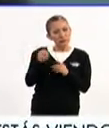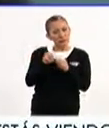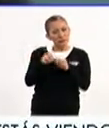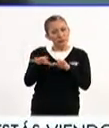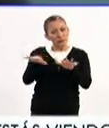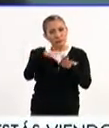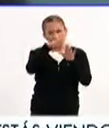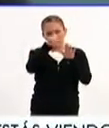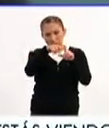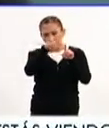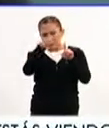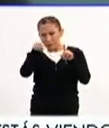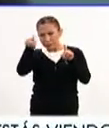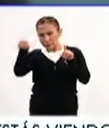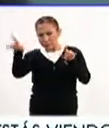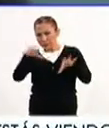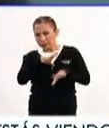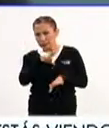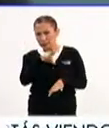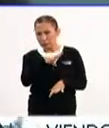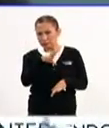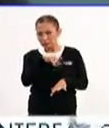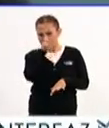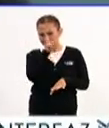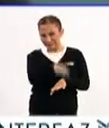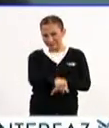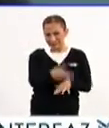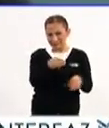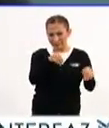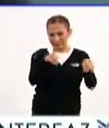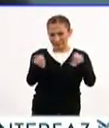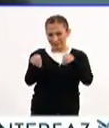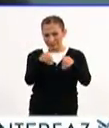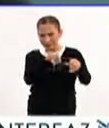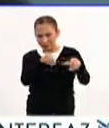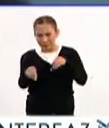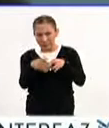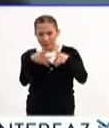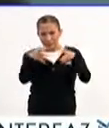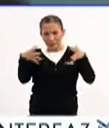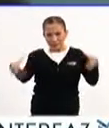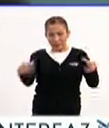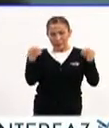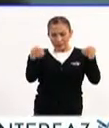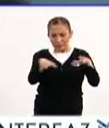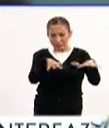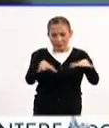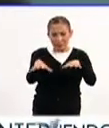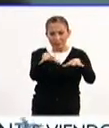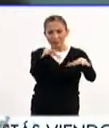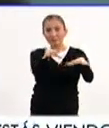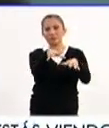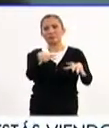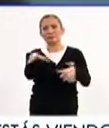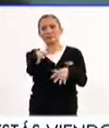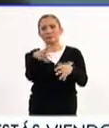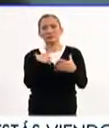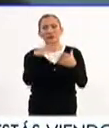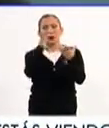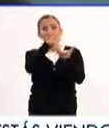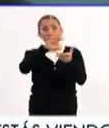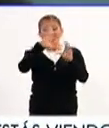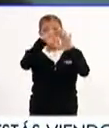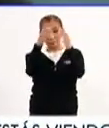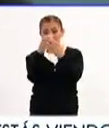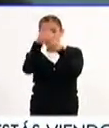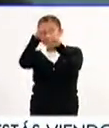efectos ondulatorios emitidos por los grandes movimientos masivos de los grandes cuerpos